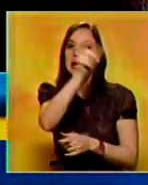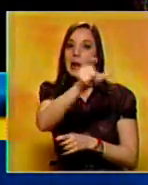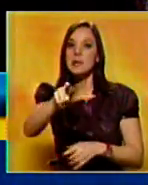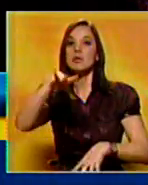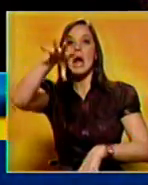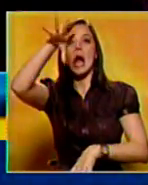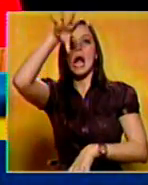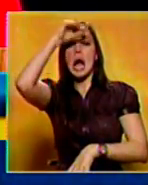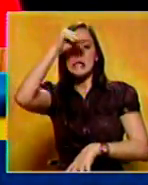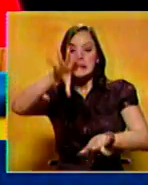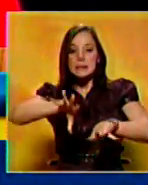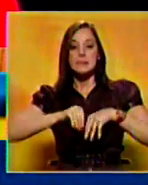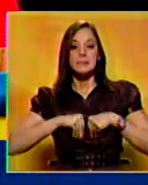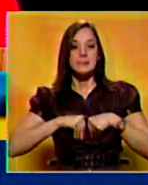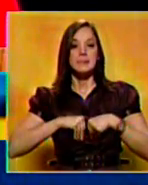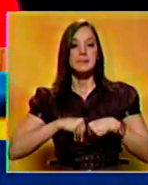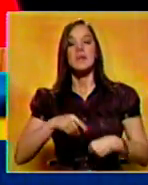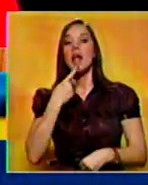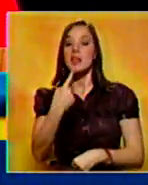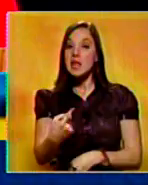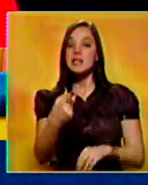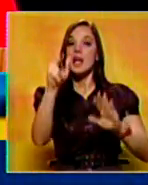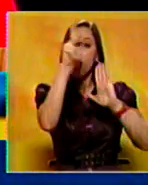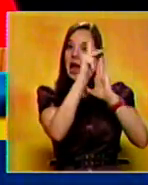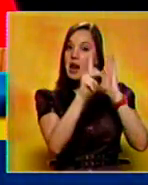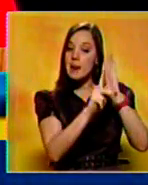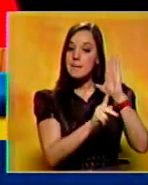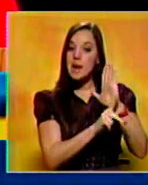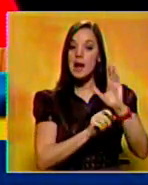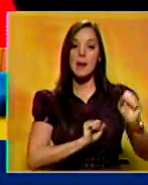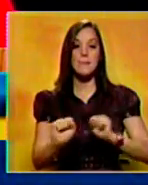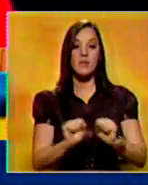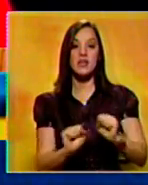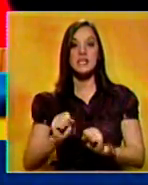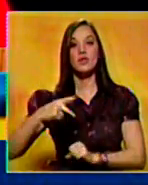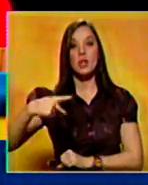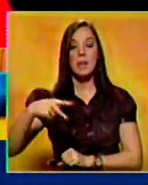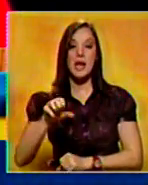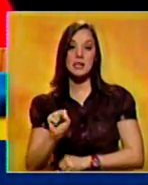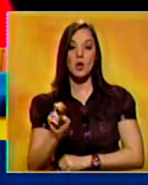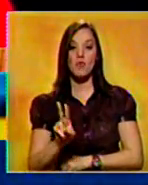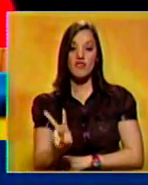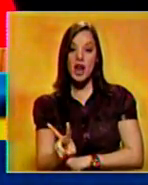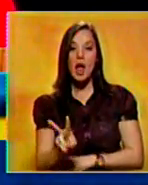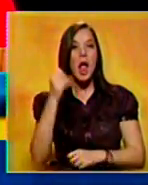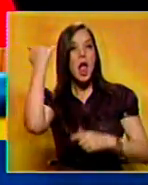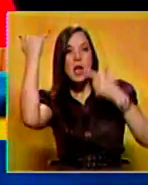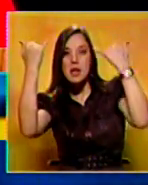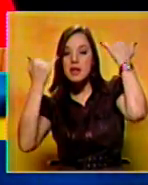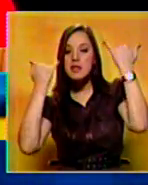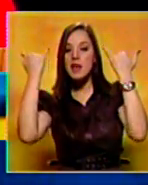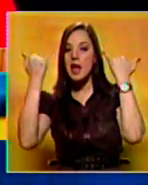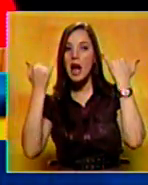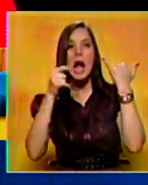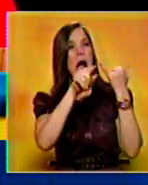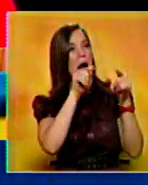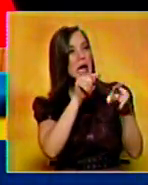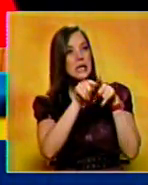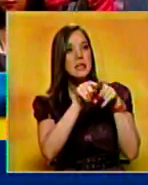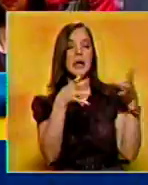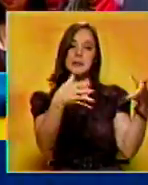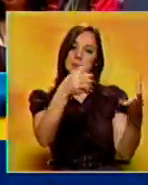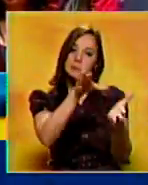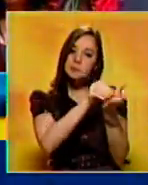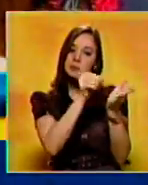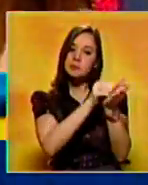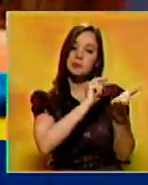parte de la etapa conclusiva del plan de movilización de la dirección del PSUV y que las ideas y críticas serán llevadas al Congreso, que se